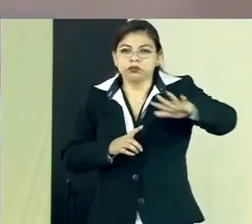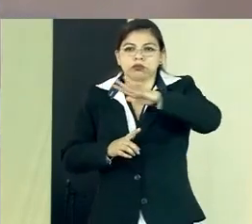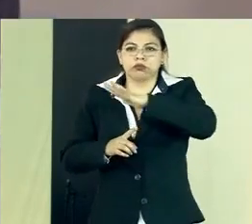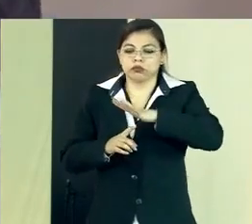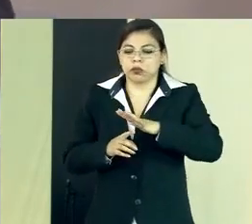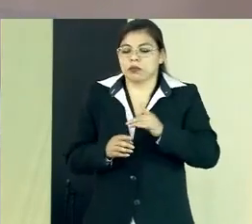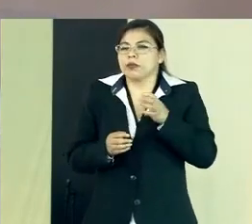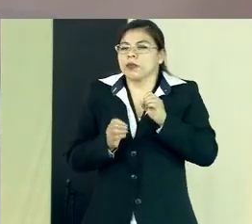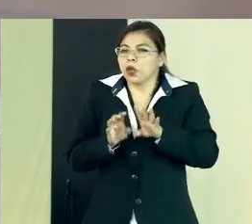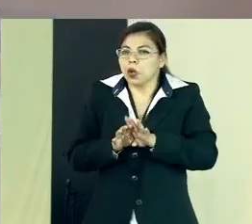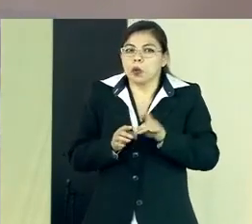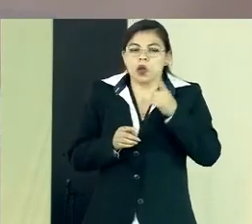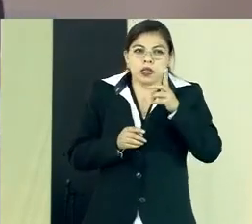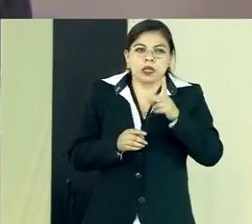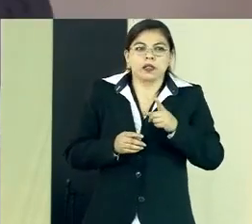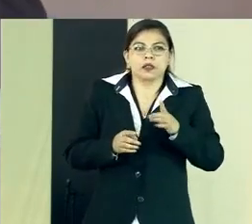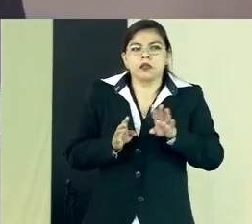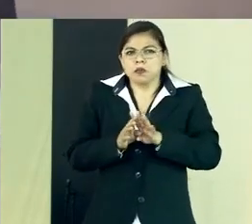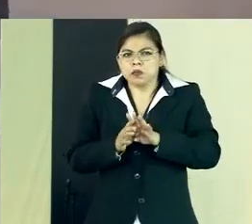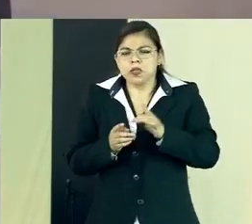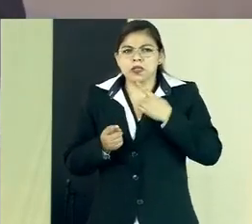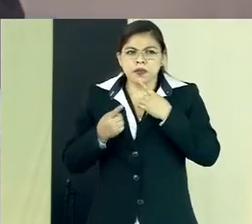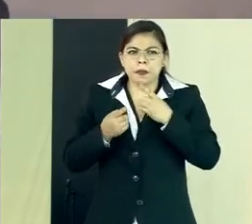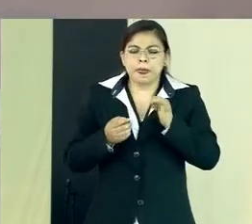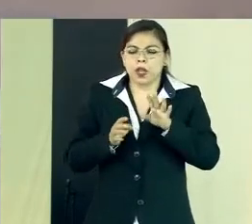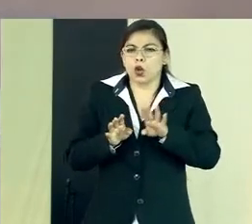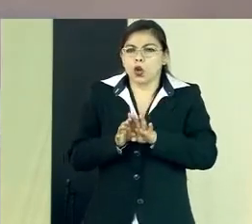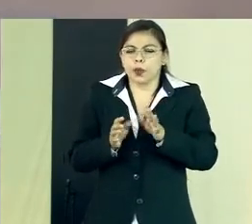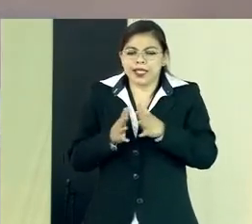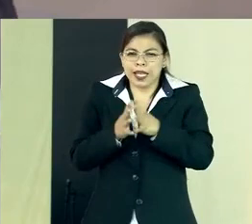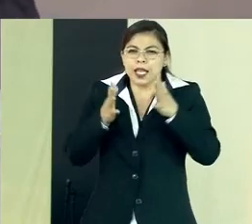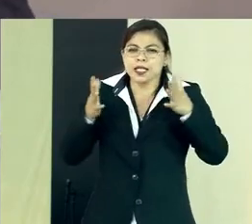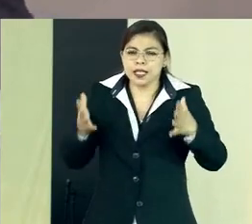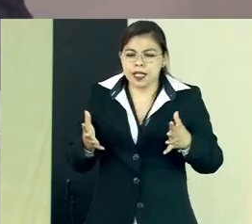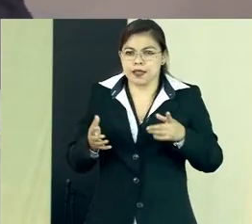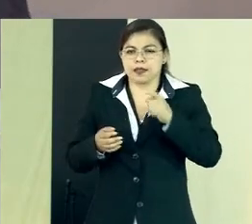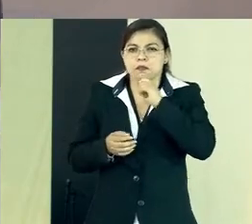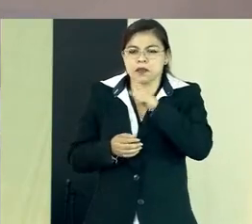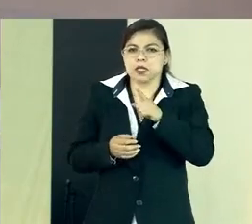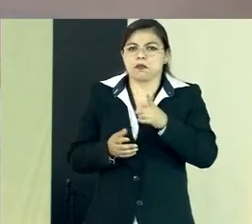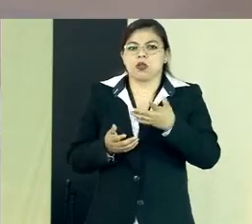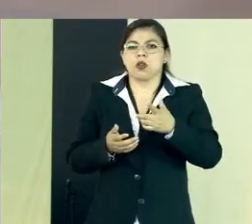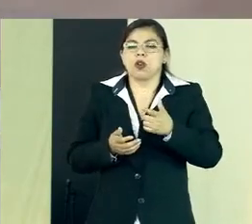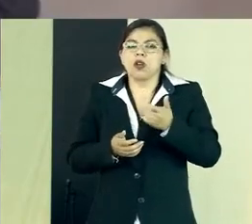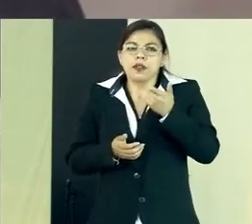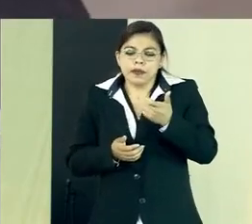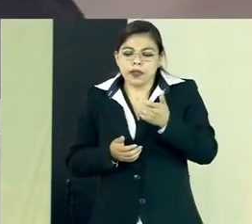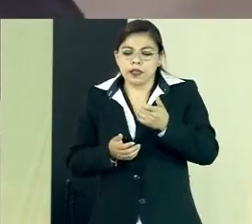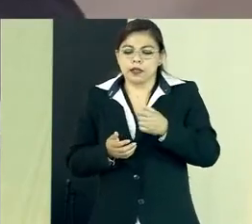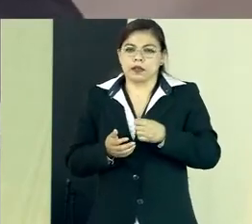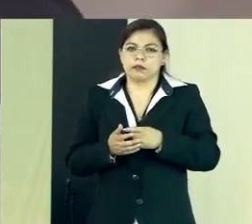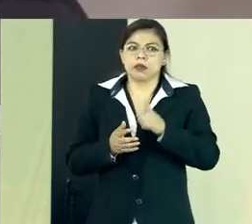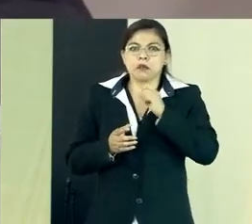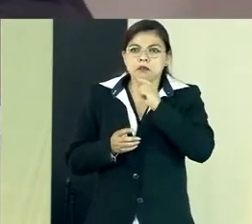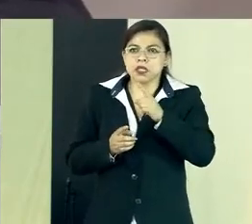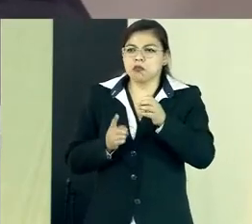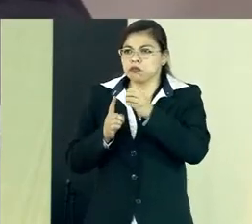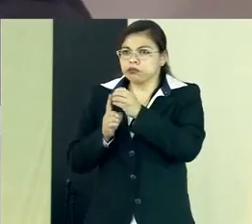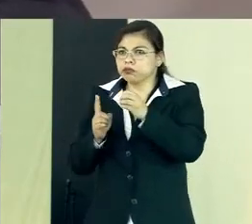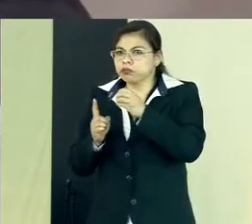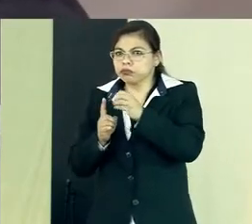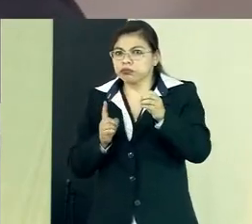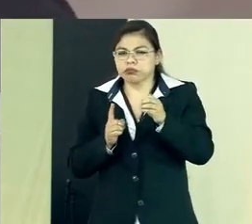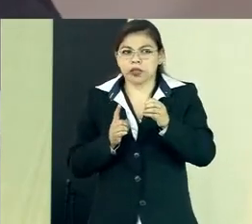designios o disposiciones de los grandes circuitos financieros a través de organismos multilaterales